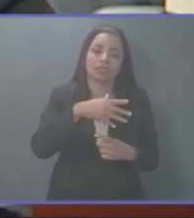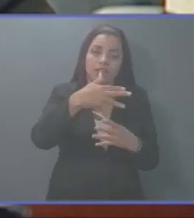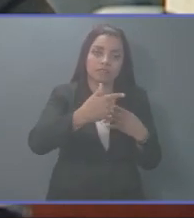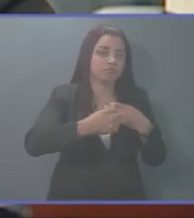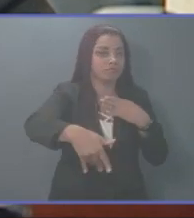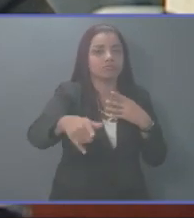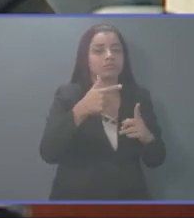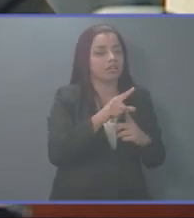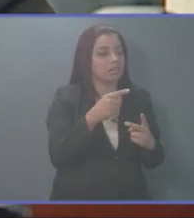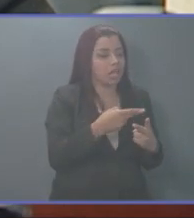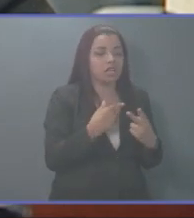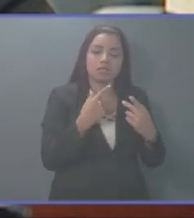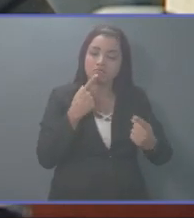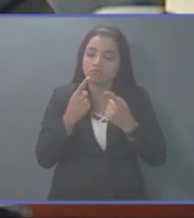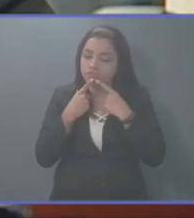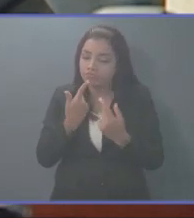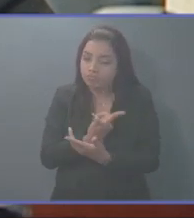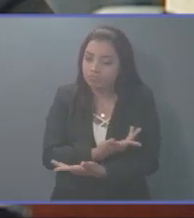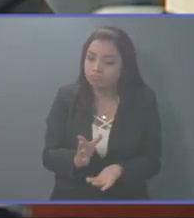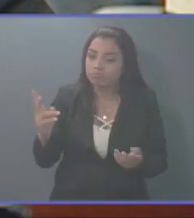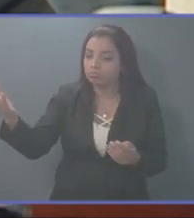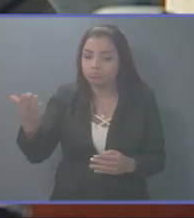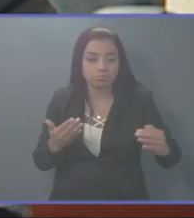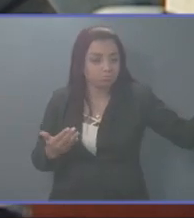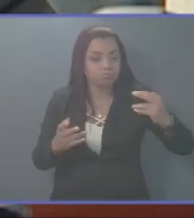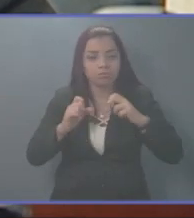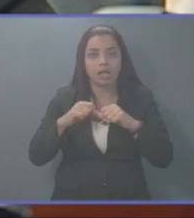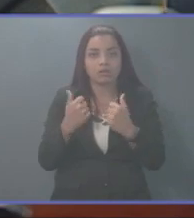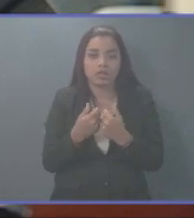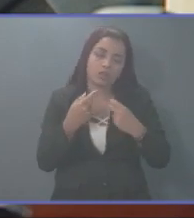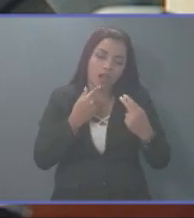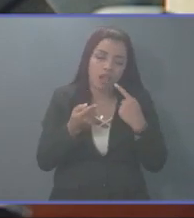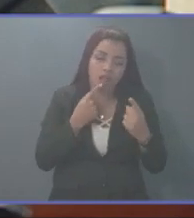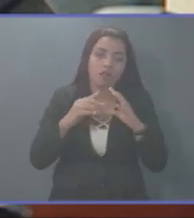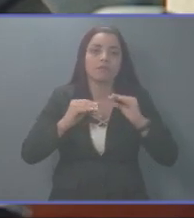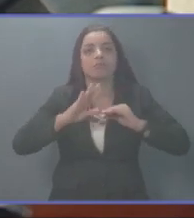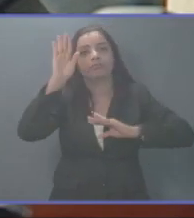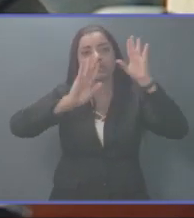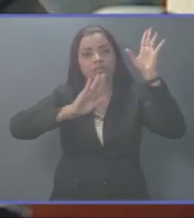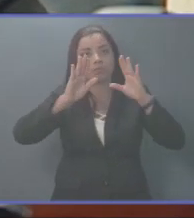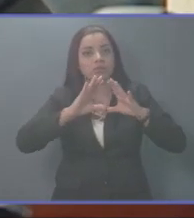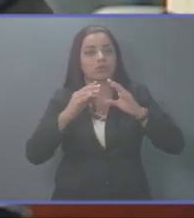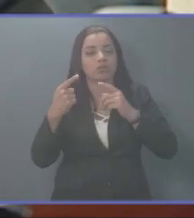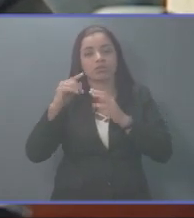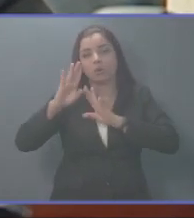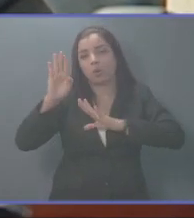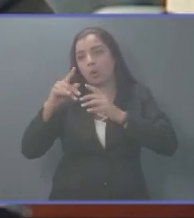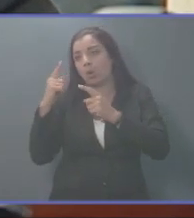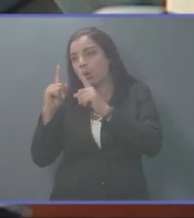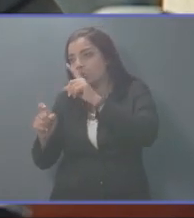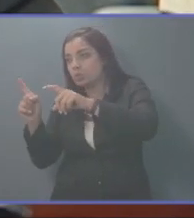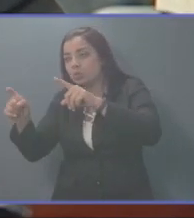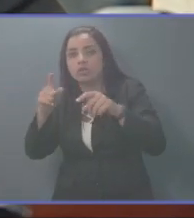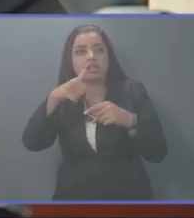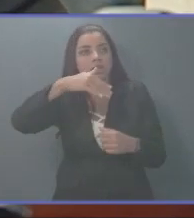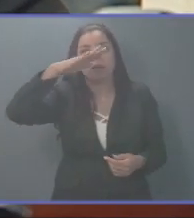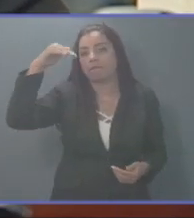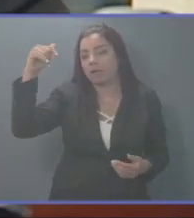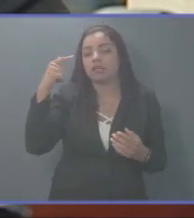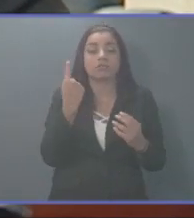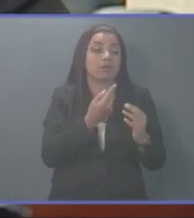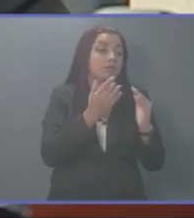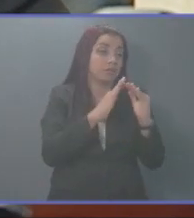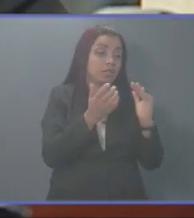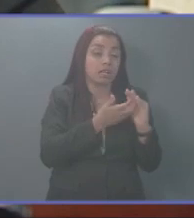Generar espacios de diálogo y asociación, así como también mecanismos de participación y consultas a nivel nacional y local con la población desplazada internamente